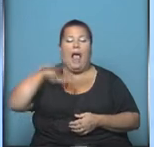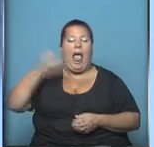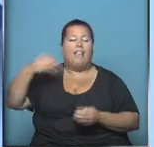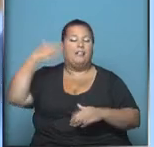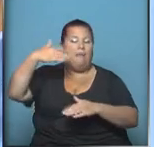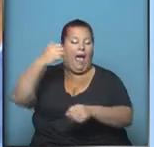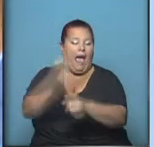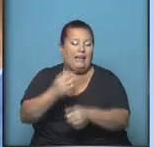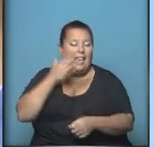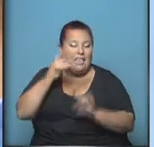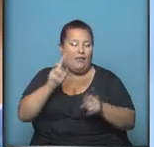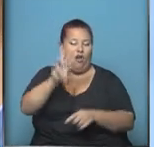los nietos lo van a cobrar